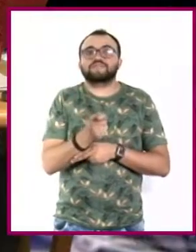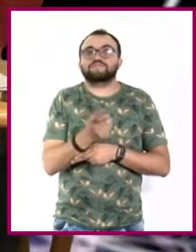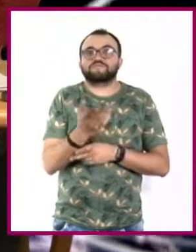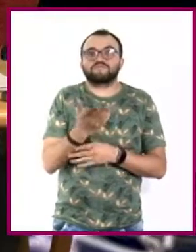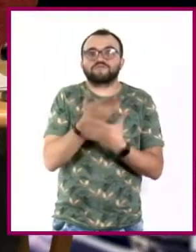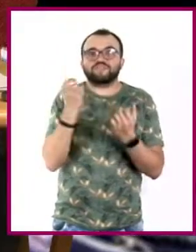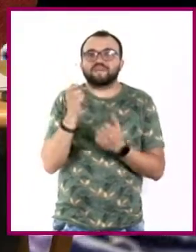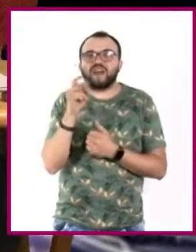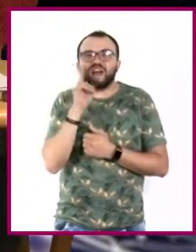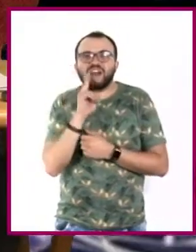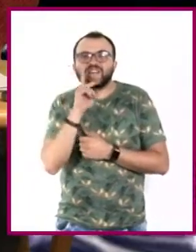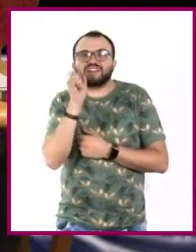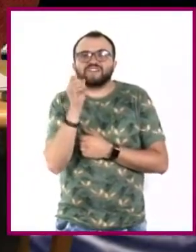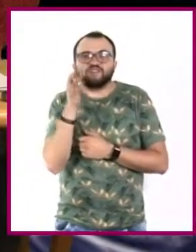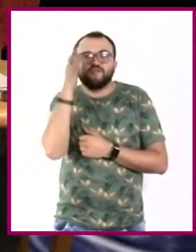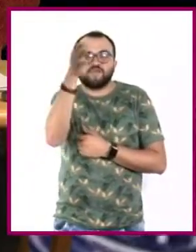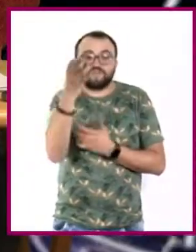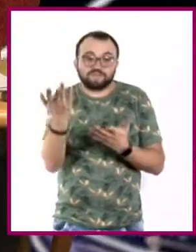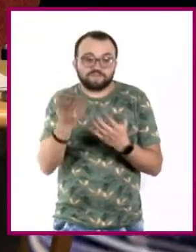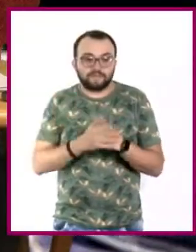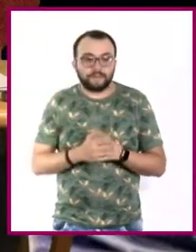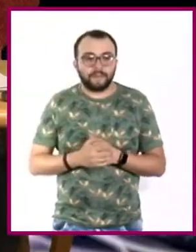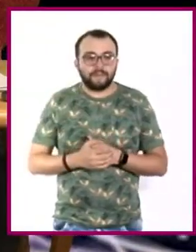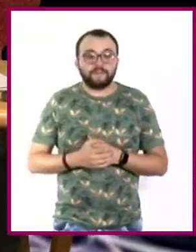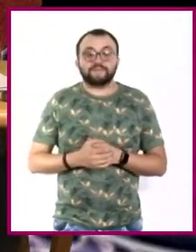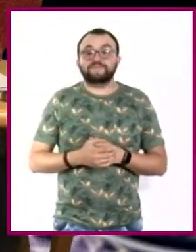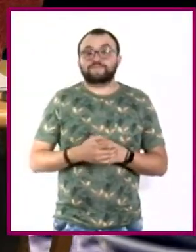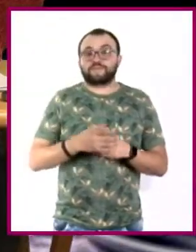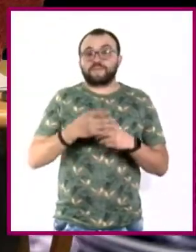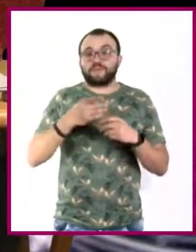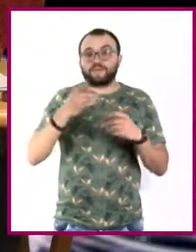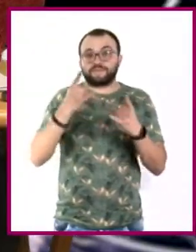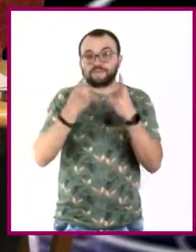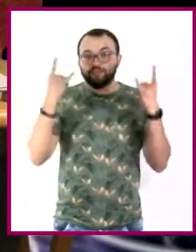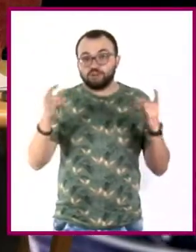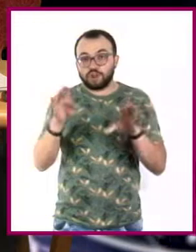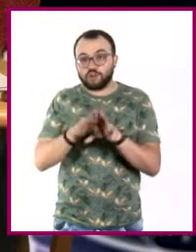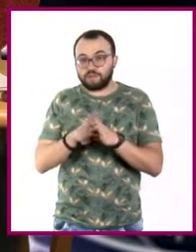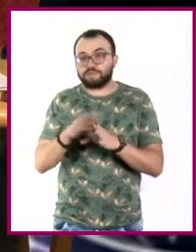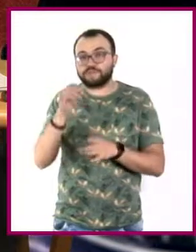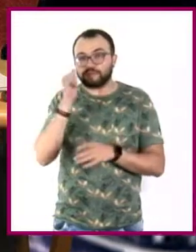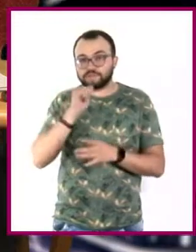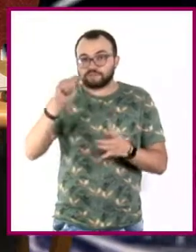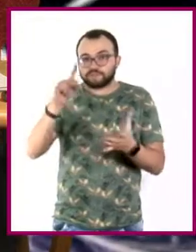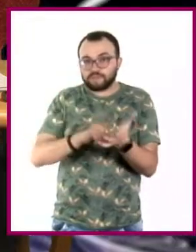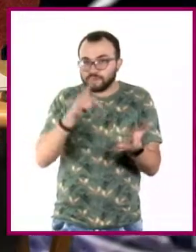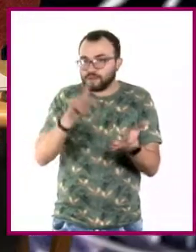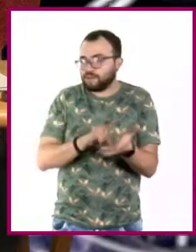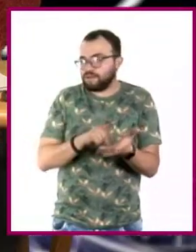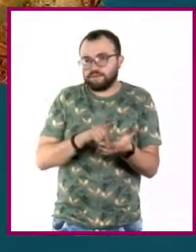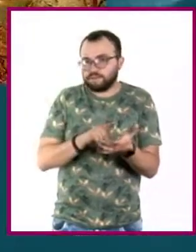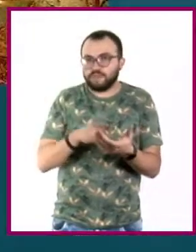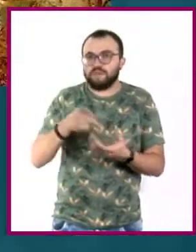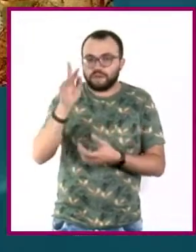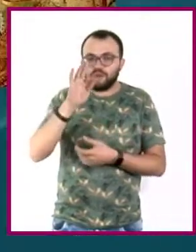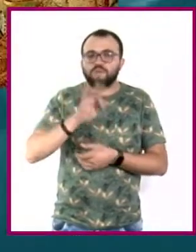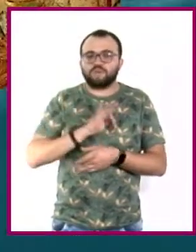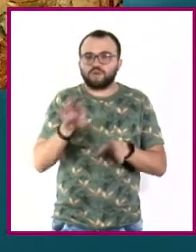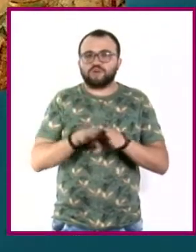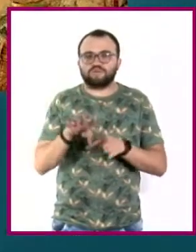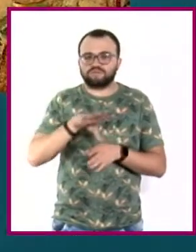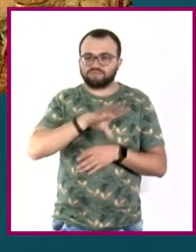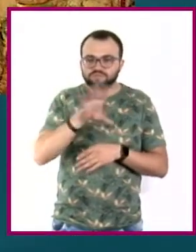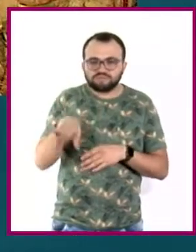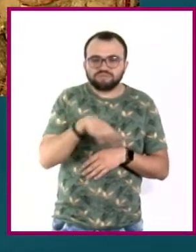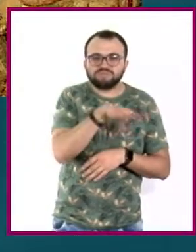por partes. Entonces, la historia no es del todo cíclica, pero aún así es posible rastrear minuciosamente qué ocurrió